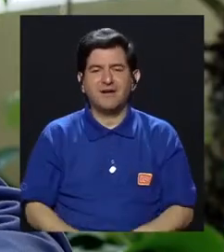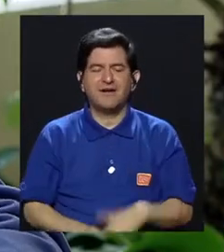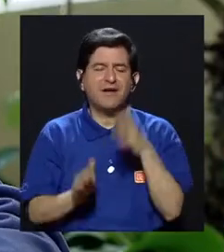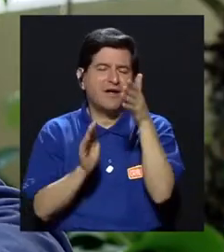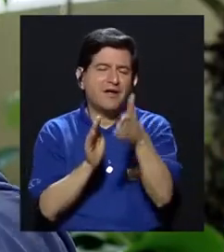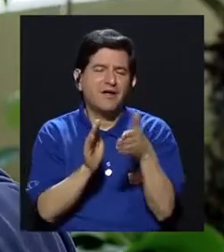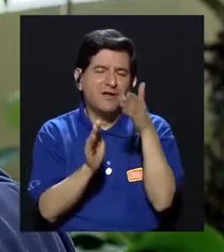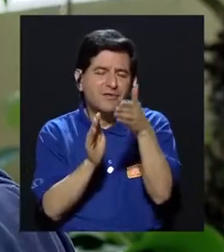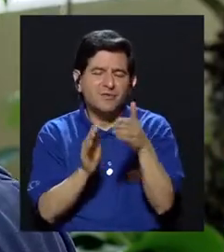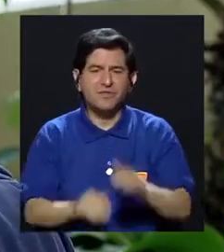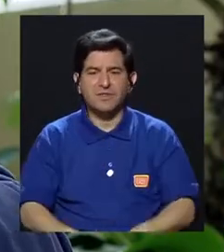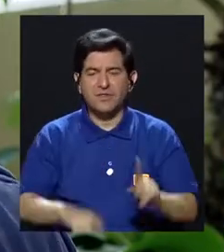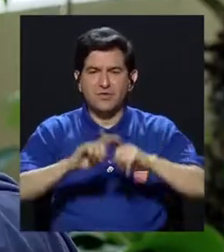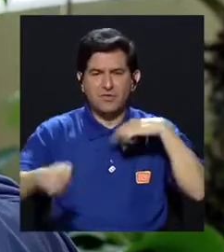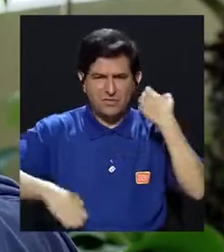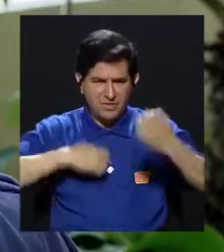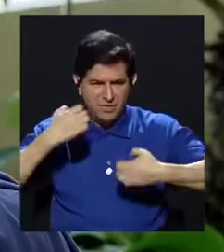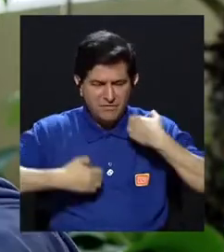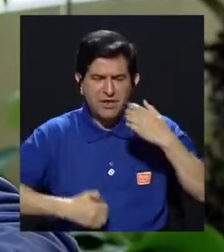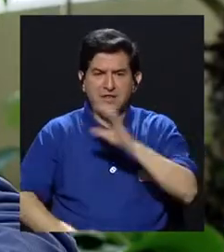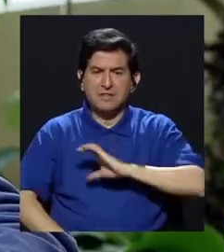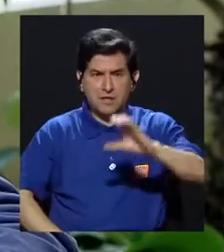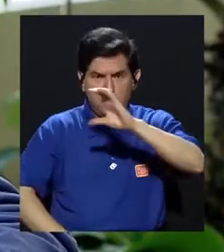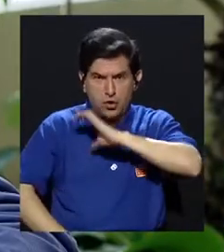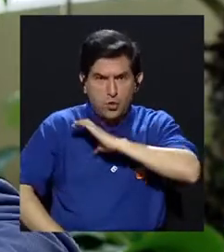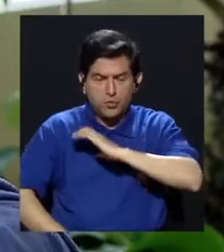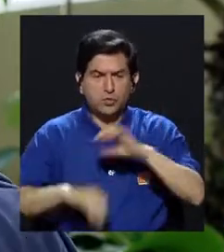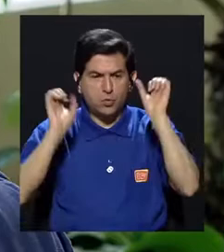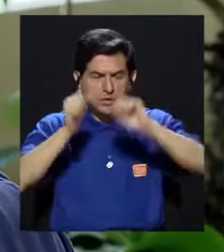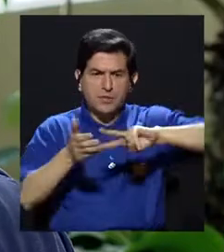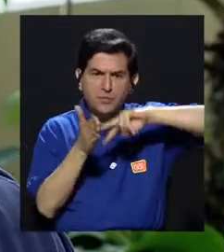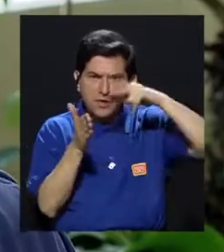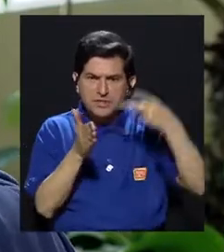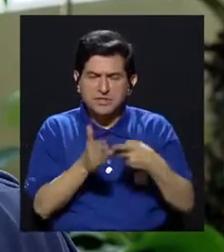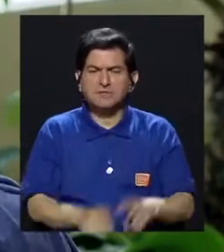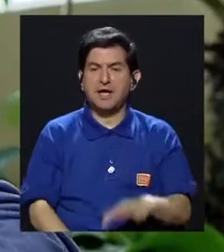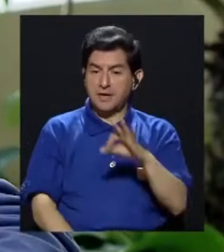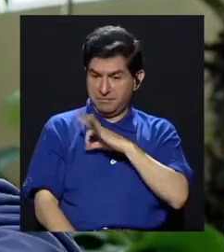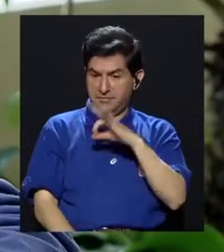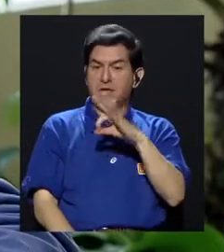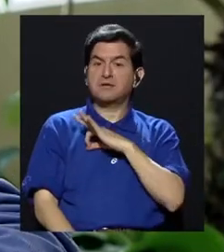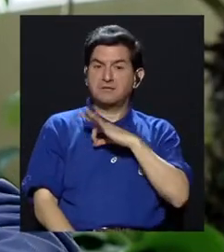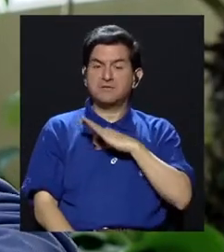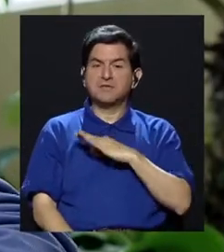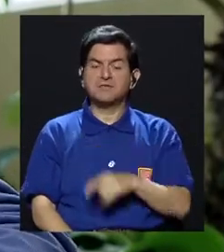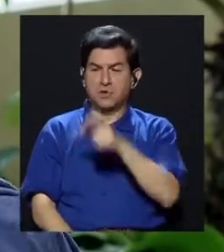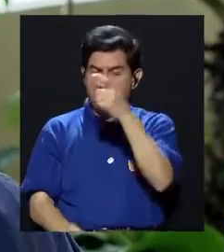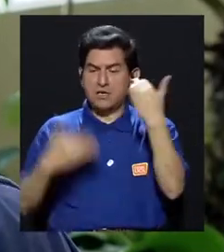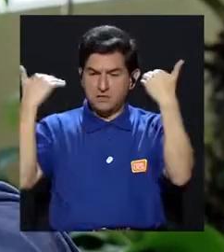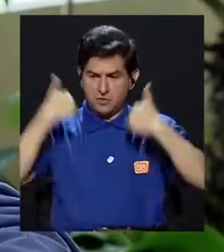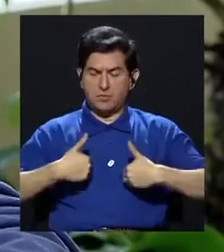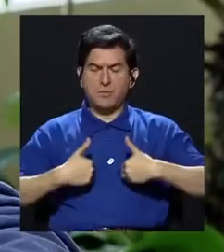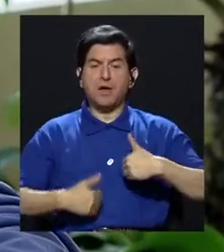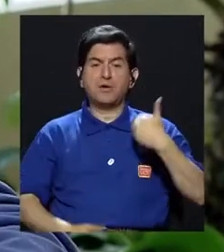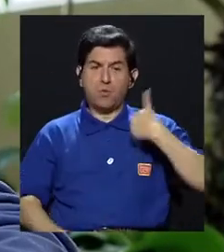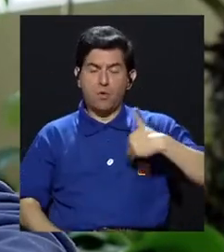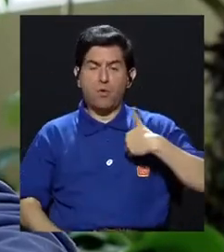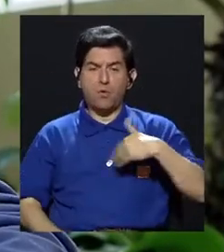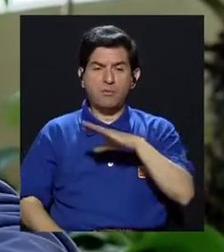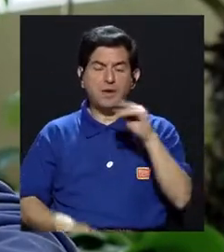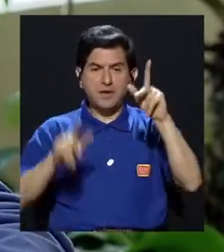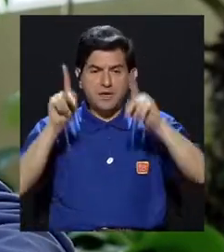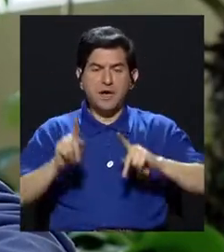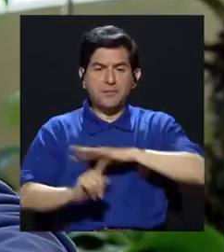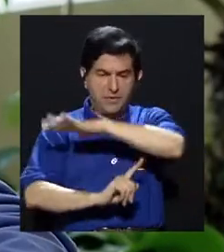cuido y una serie de emociones y conductas que podrían generar gran bienestar al ser humano, tanto al mismo hombre como